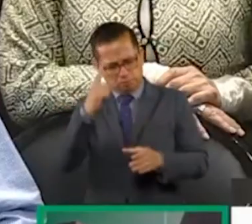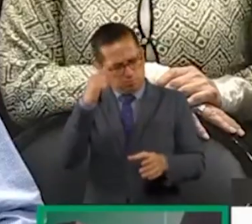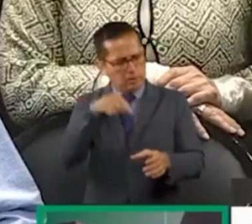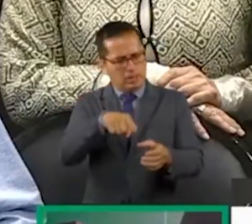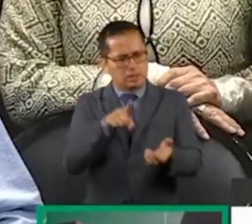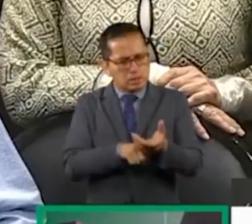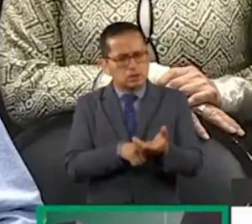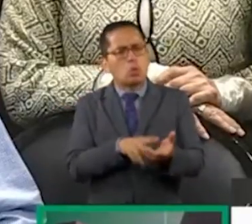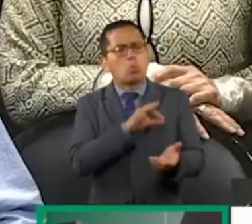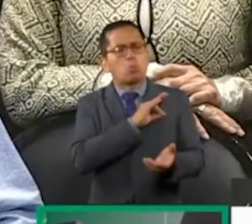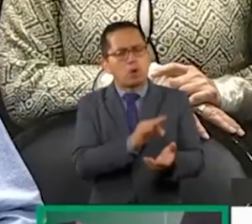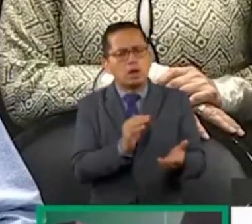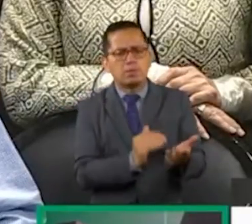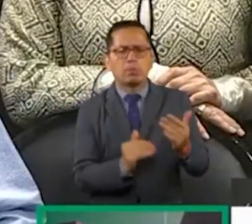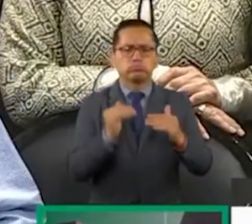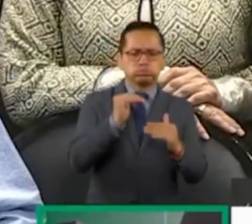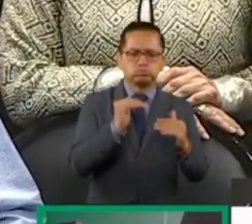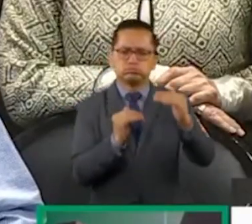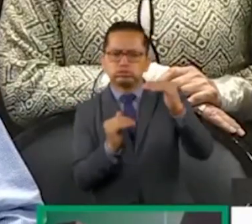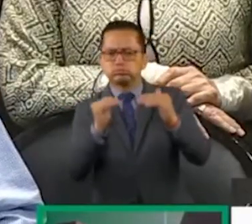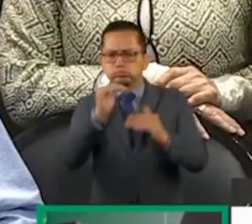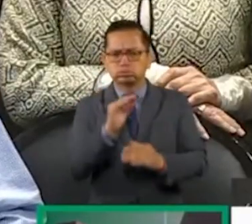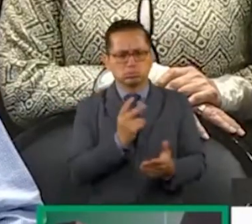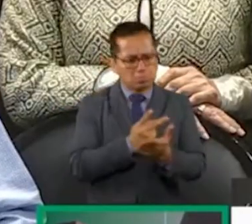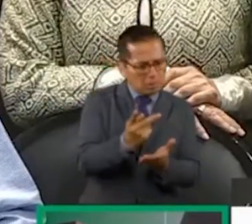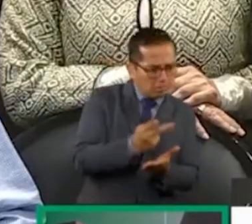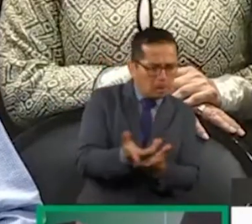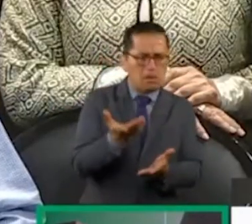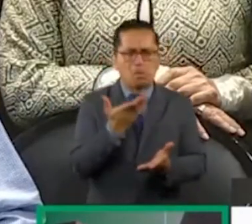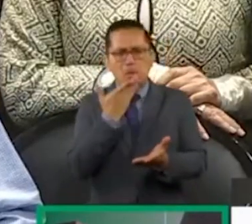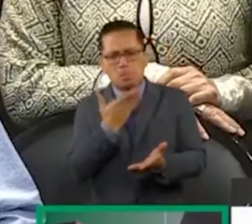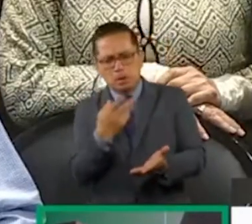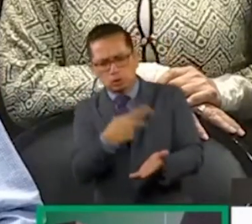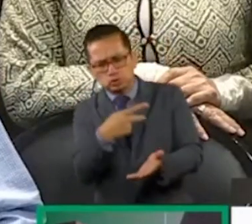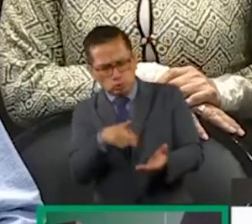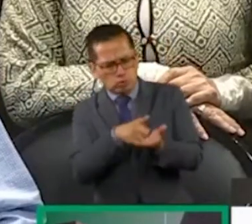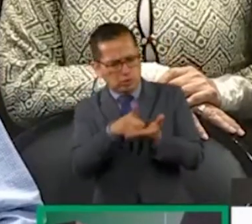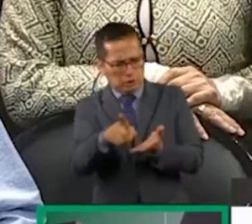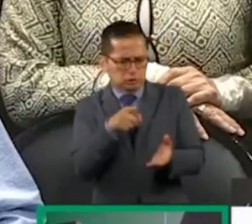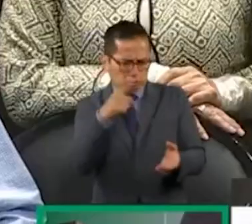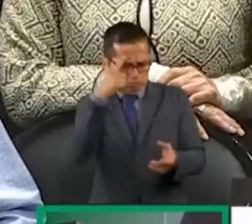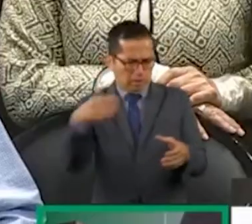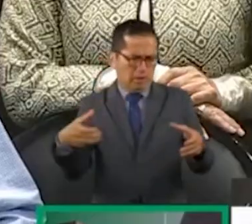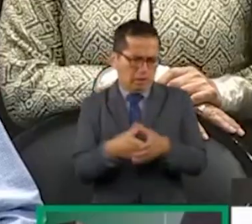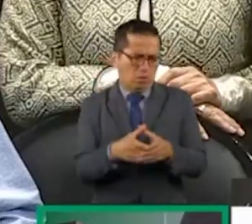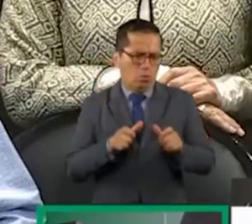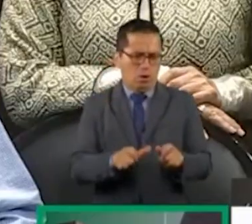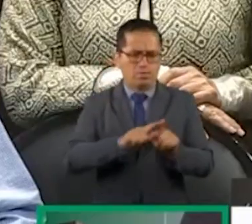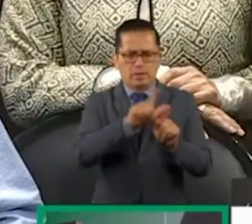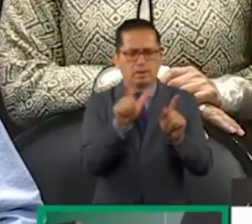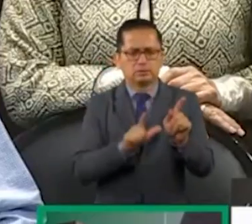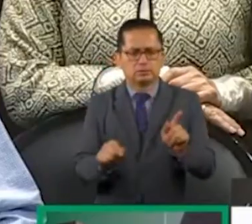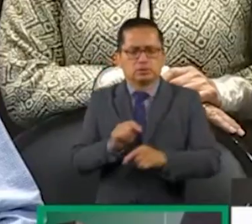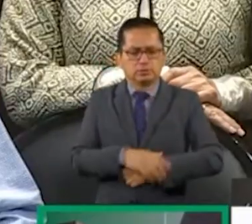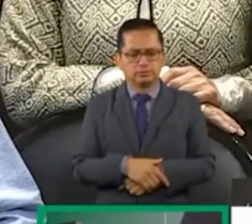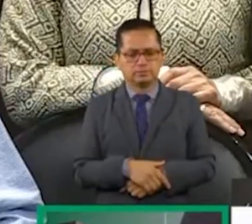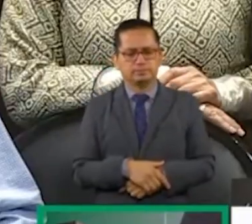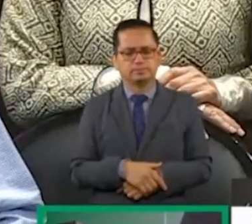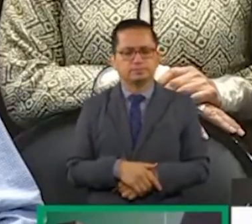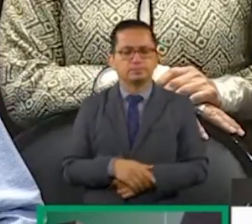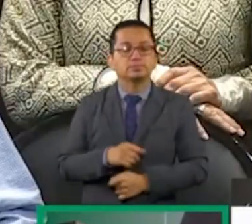y los derechos necesarios a la Guardia Nacional. Pero por otro lado, el priismo, que habla desde